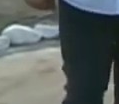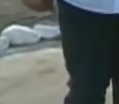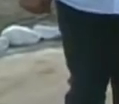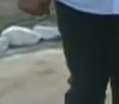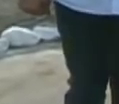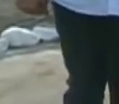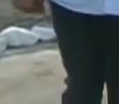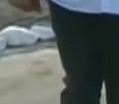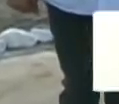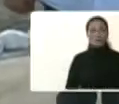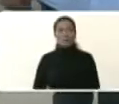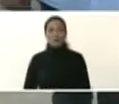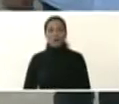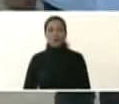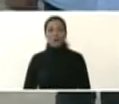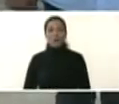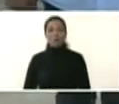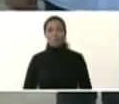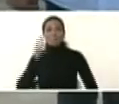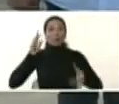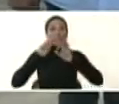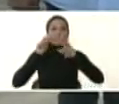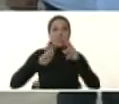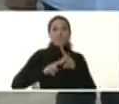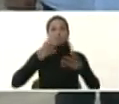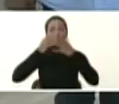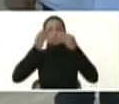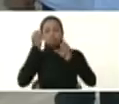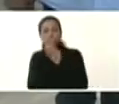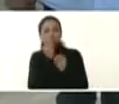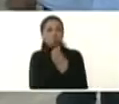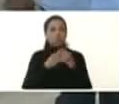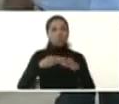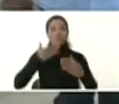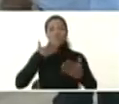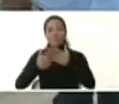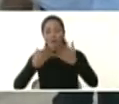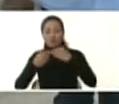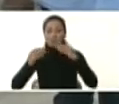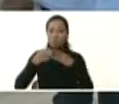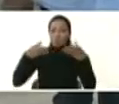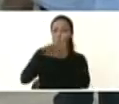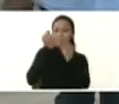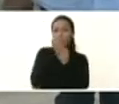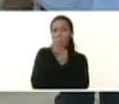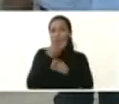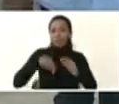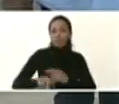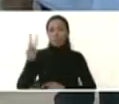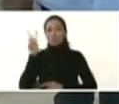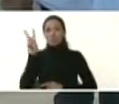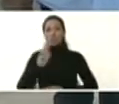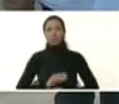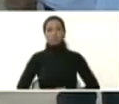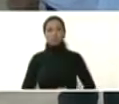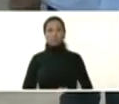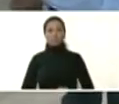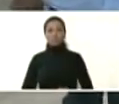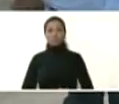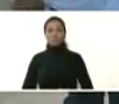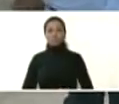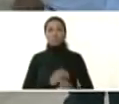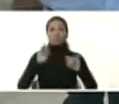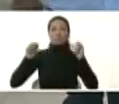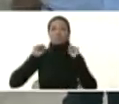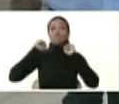tanto sacrificio, ha valido la pena tanto trabajo. Le doy las gracias a la clase obrera venezolana por